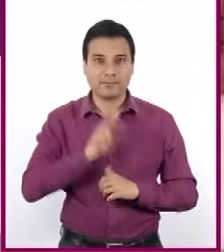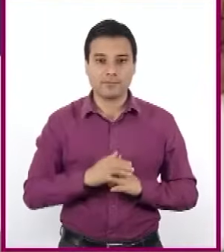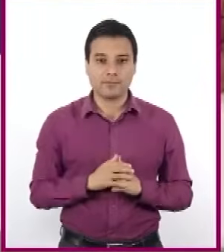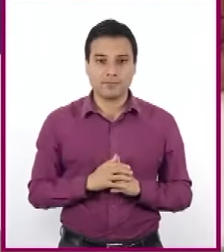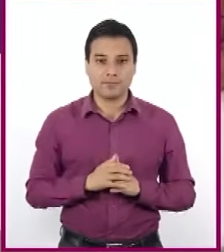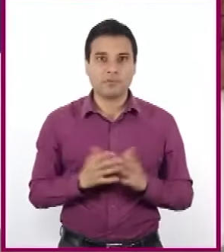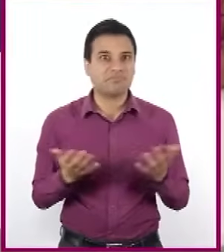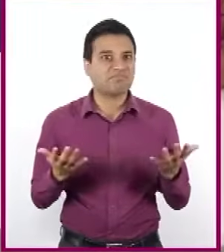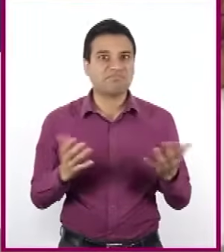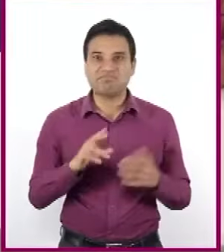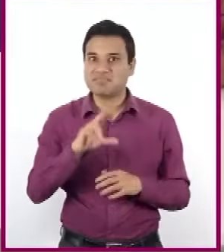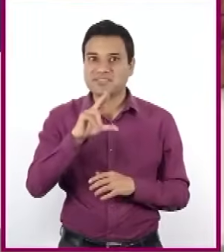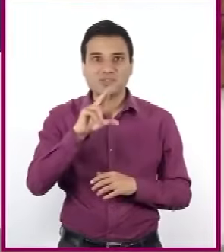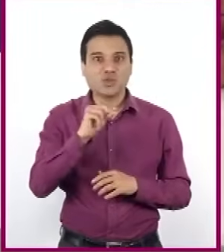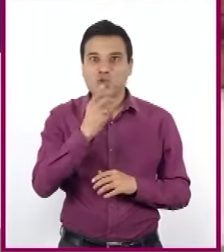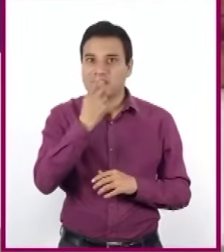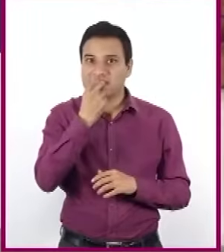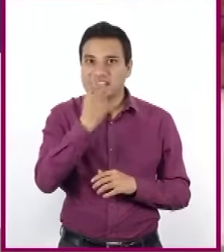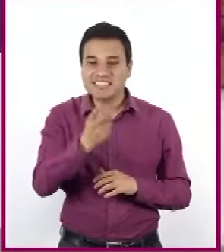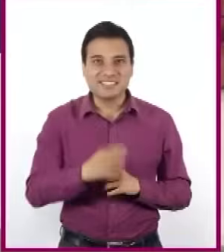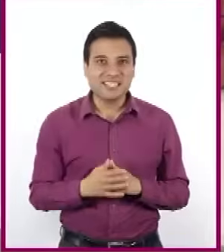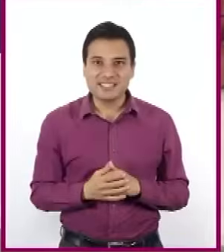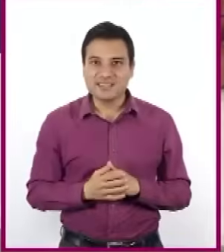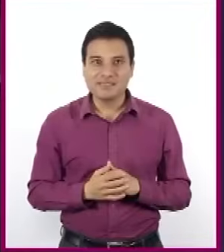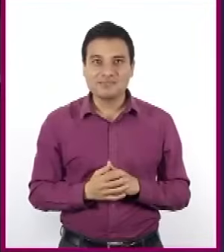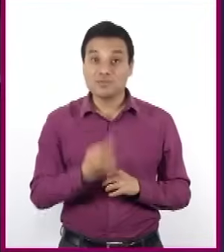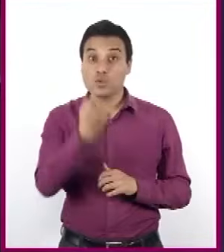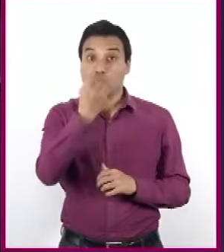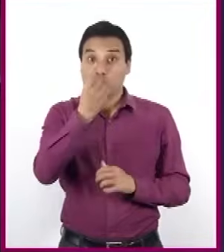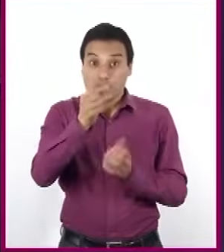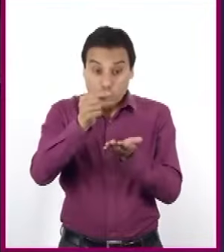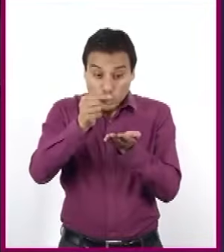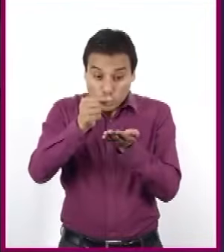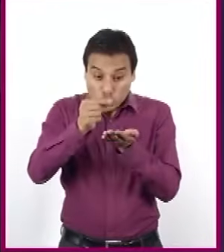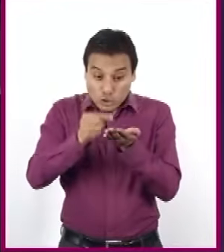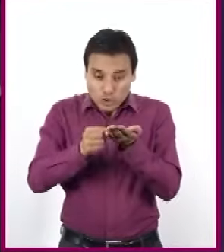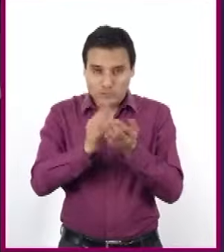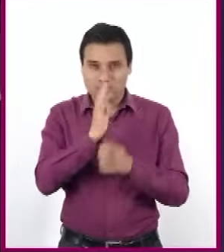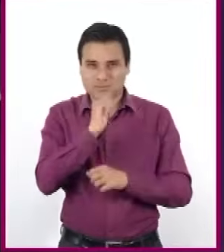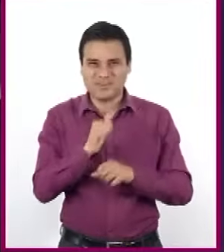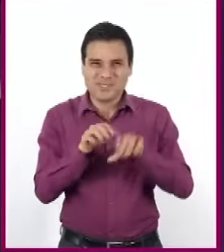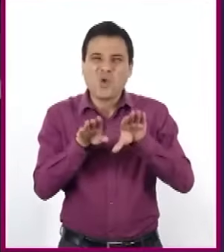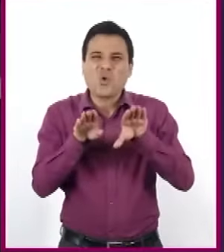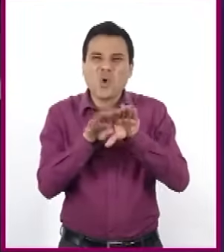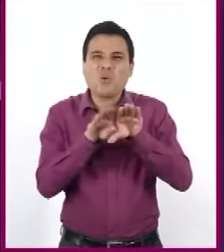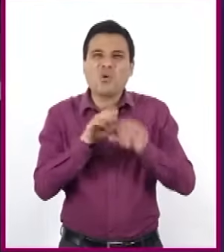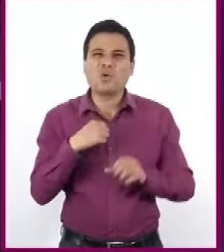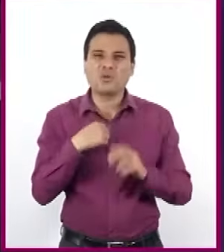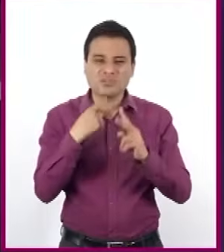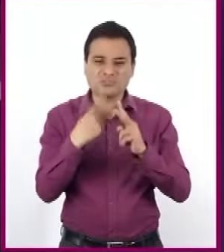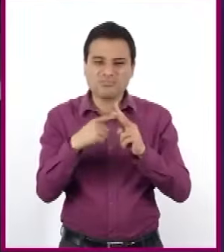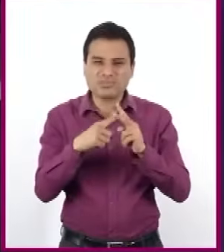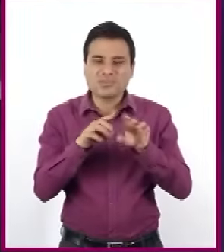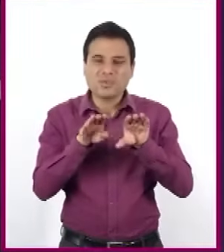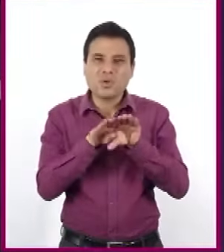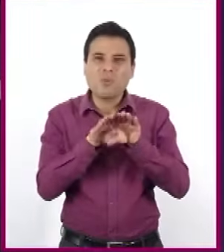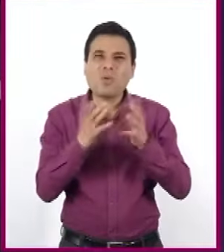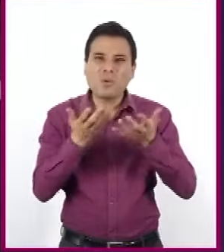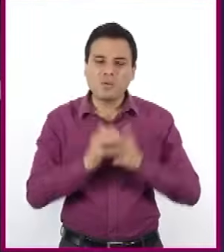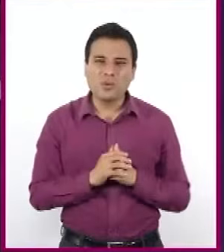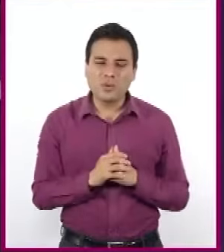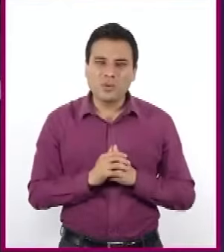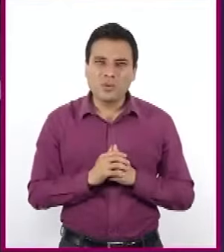Tampoco se registra el valor de la masa de un solo grano de arroz. ¿Qué podrán hacer para conocer su masa si no tenemos una balanza